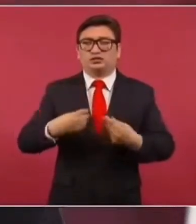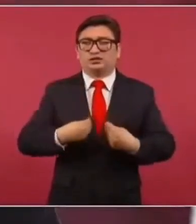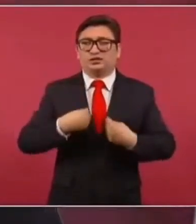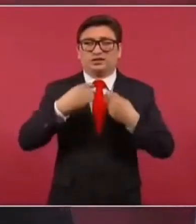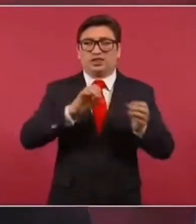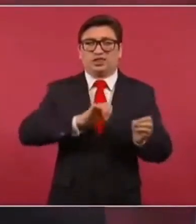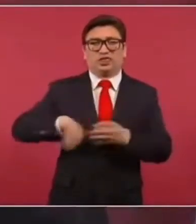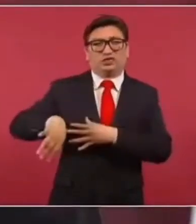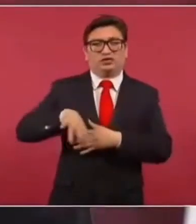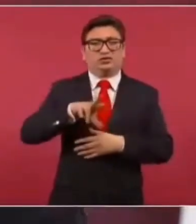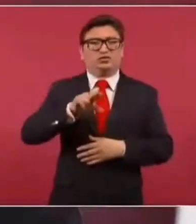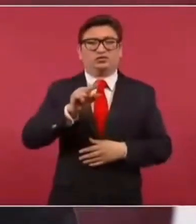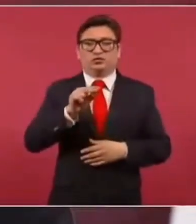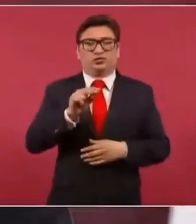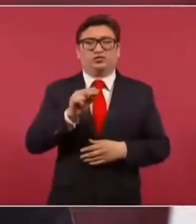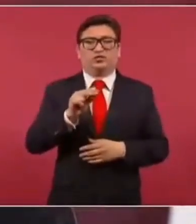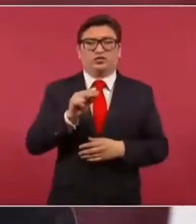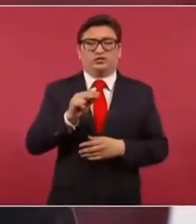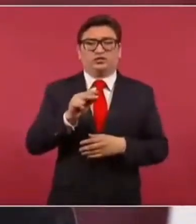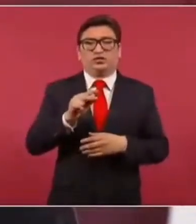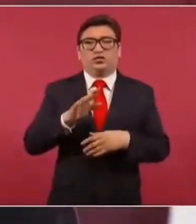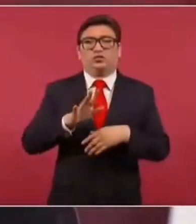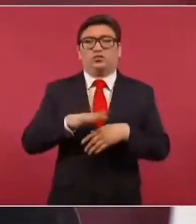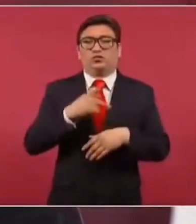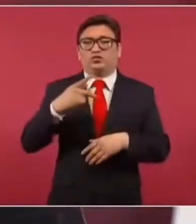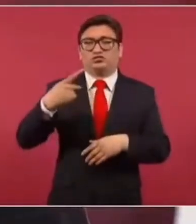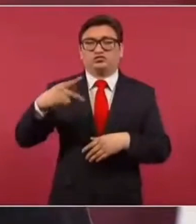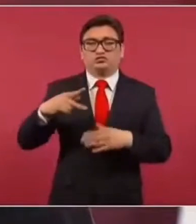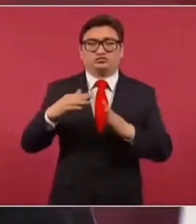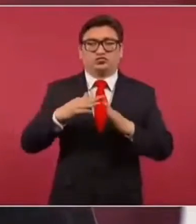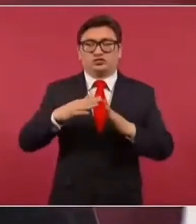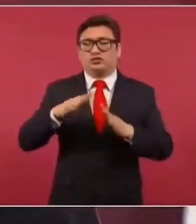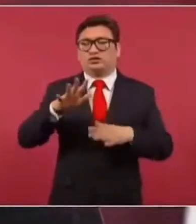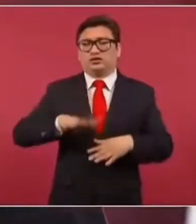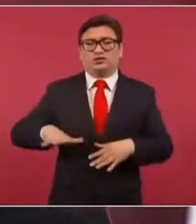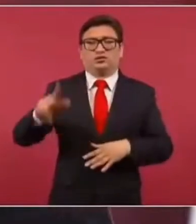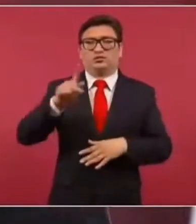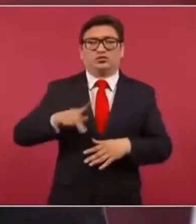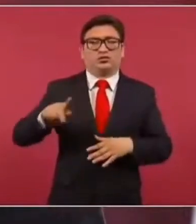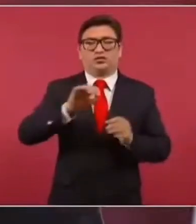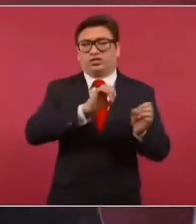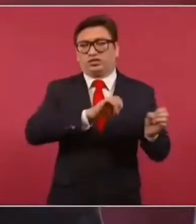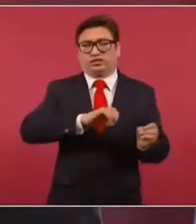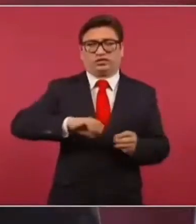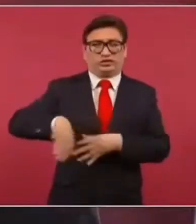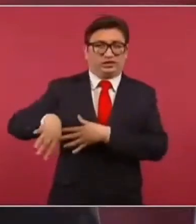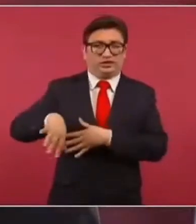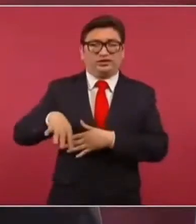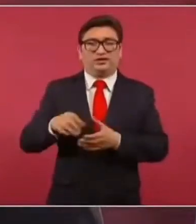Porque ya cuando salen de sus pueblos, que incluso